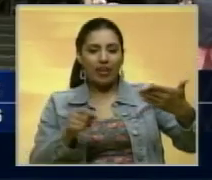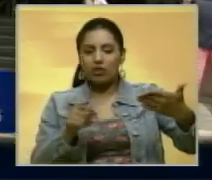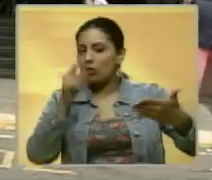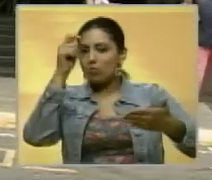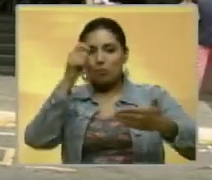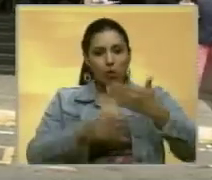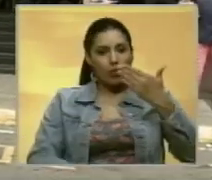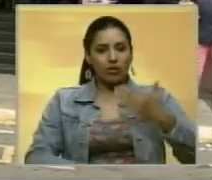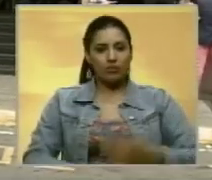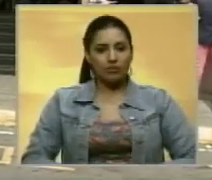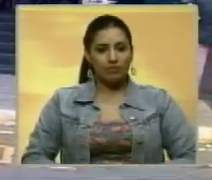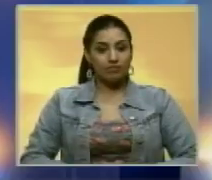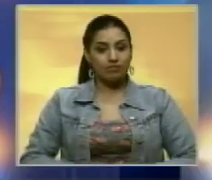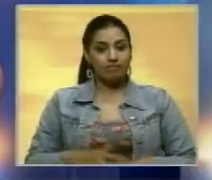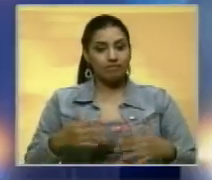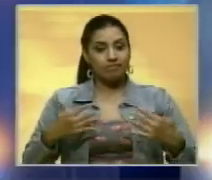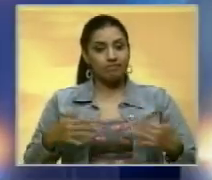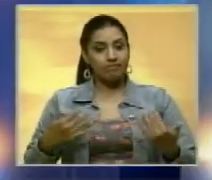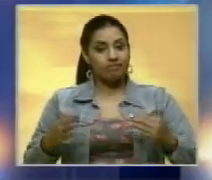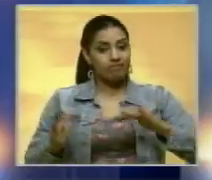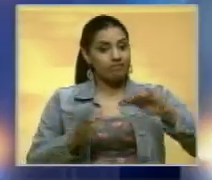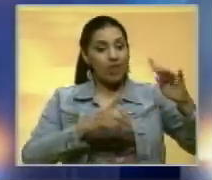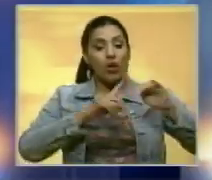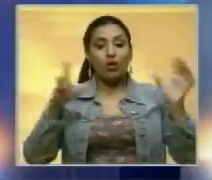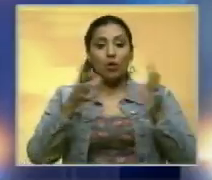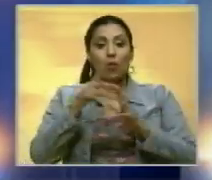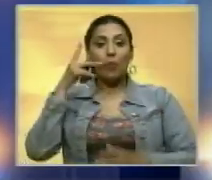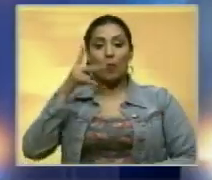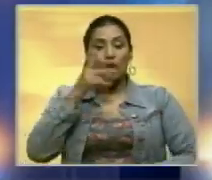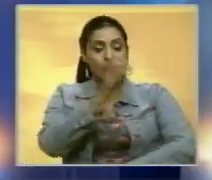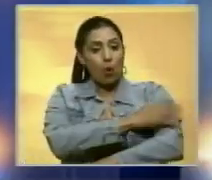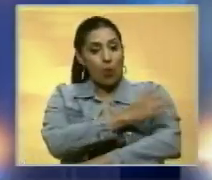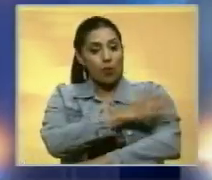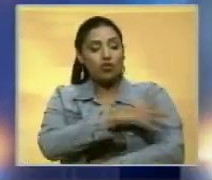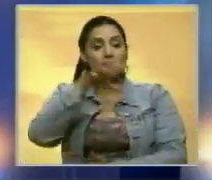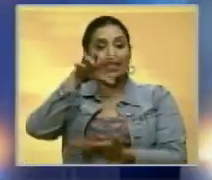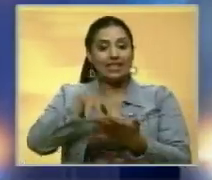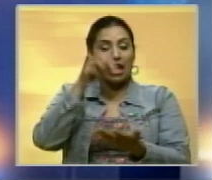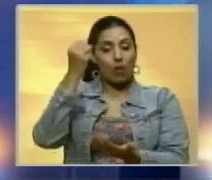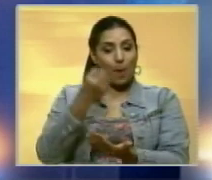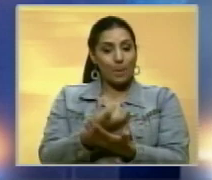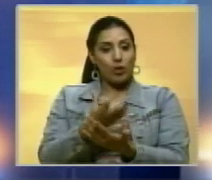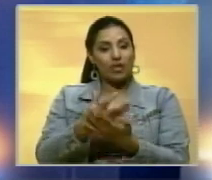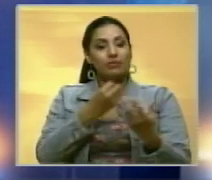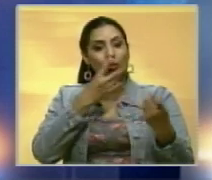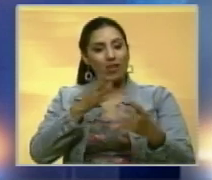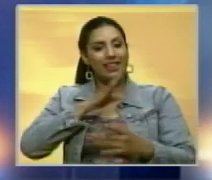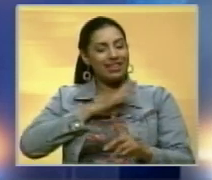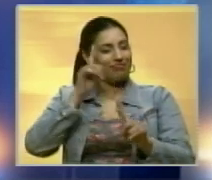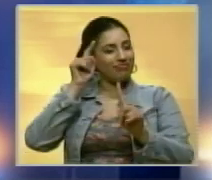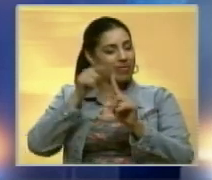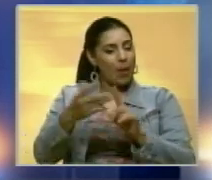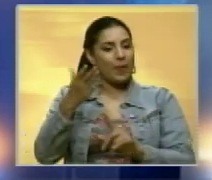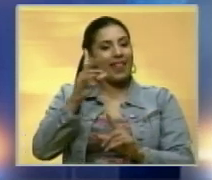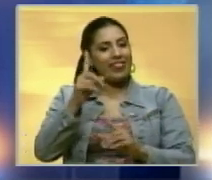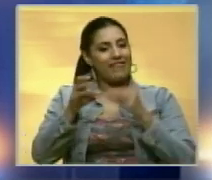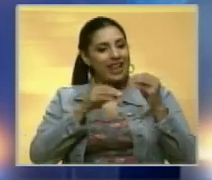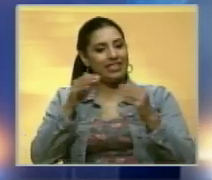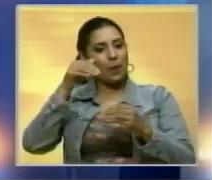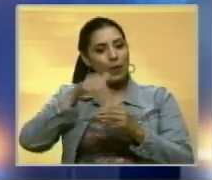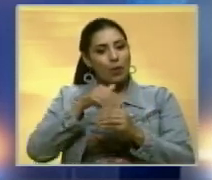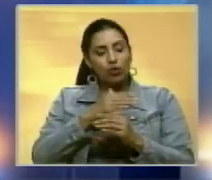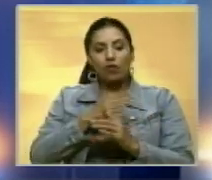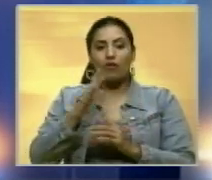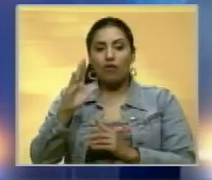aportes económicos. Partidos políticos de oposición en el estado Monagas aseguran que tienen como prioridad que se realice el